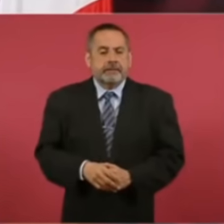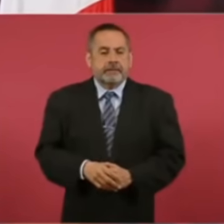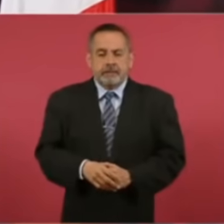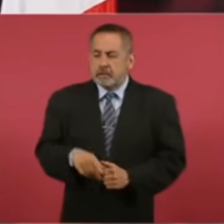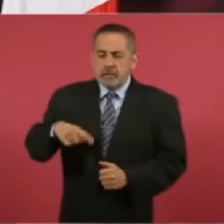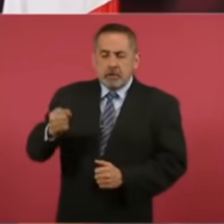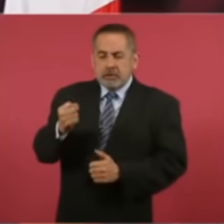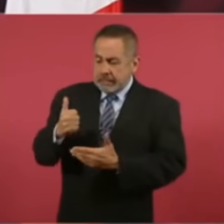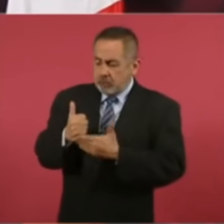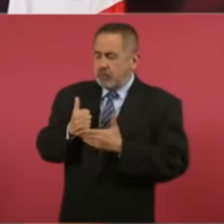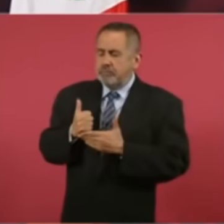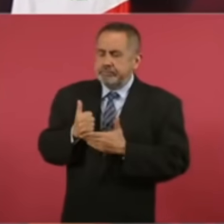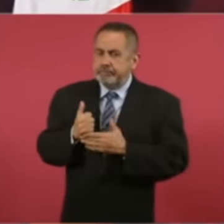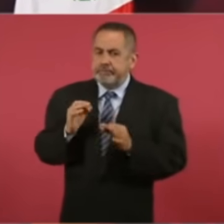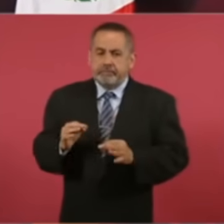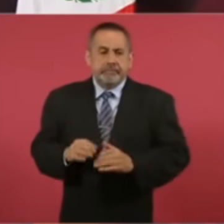ayuda.